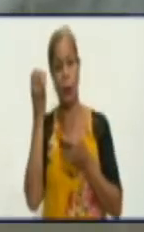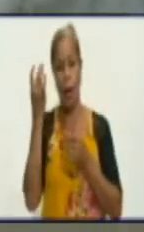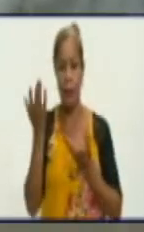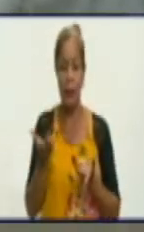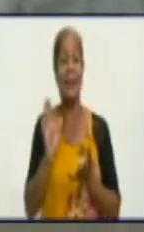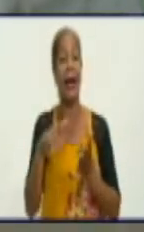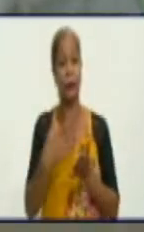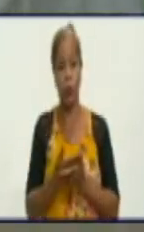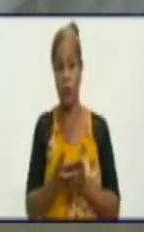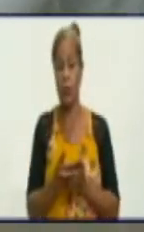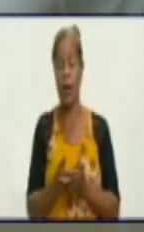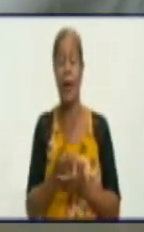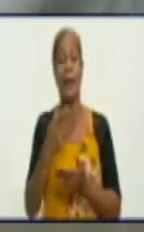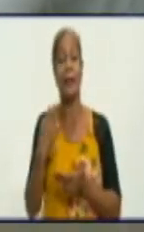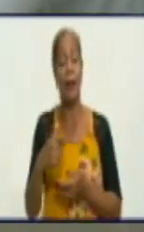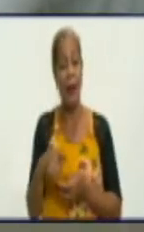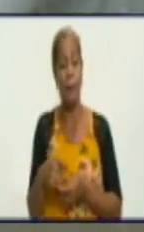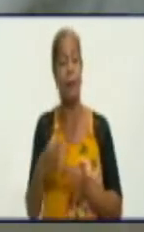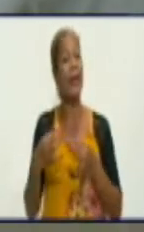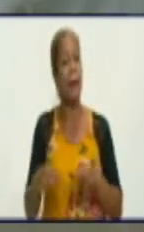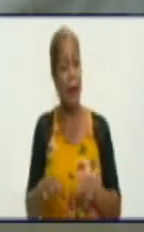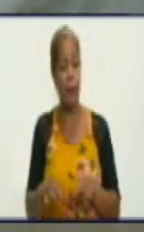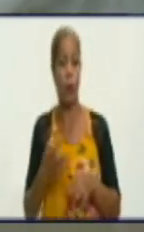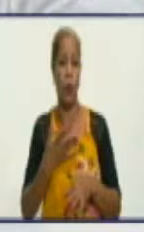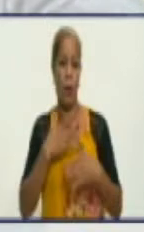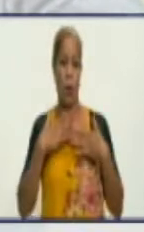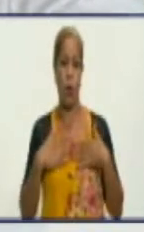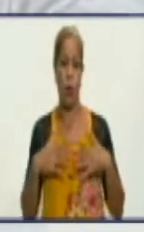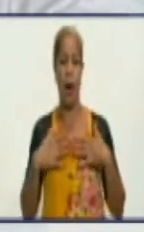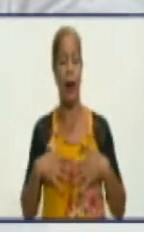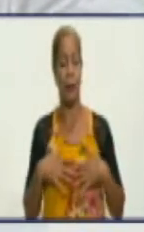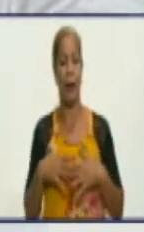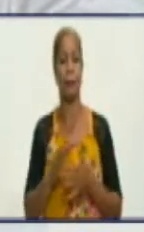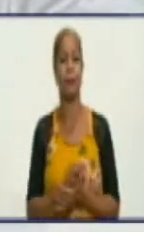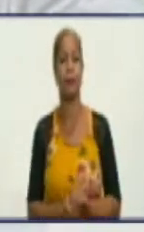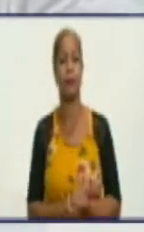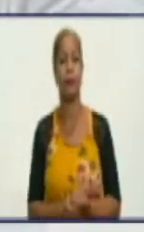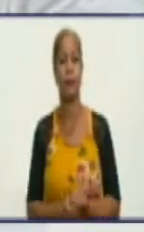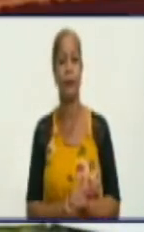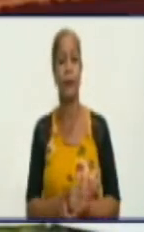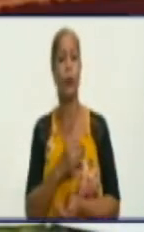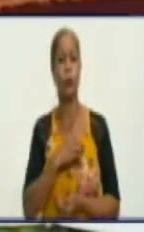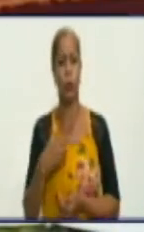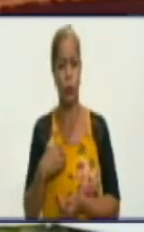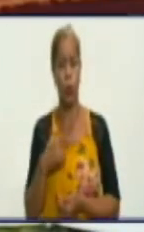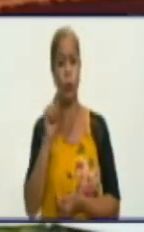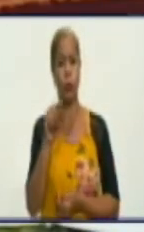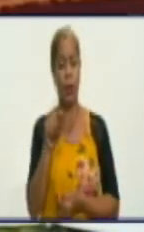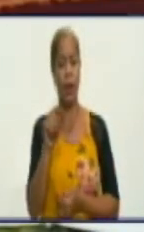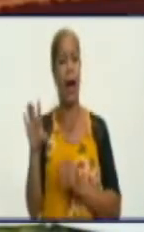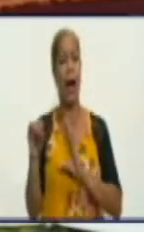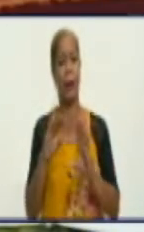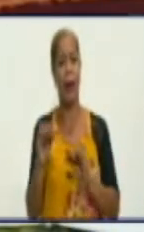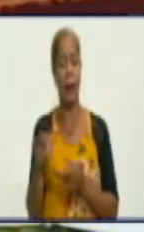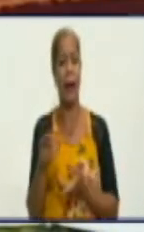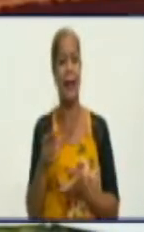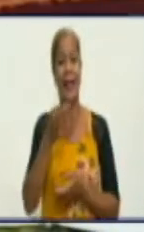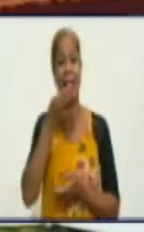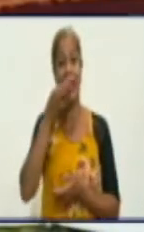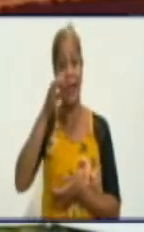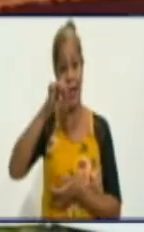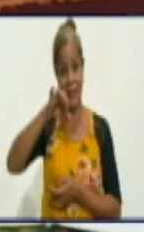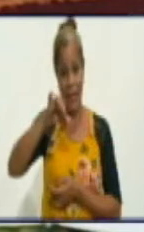que acoger, o sea, que no es nada bueno. Efectivamente. Tiene pero, que ver. Doctor, usted hablaba de la sal, por estos tiempos desde diciembre hasta acá,